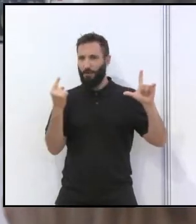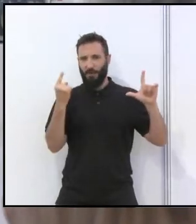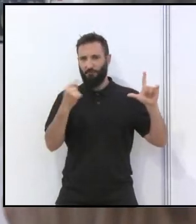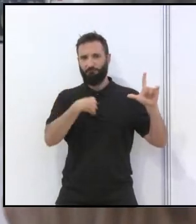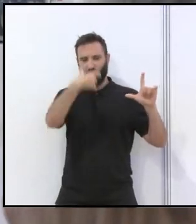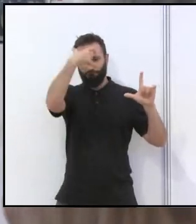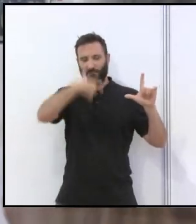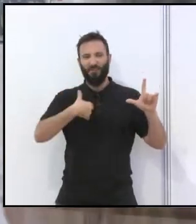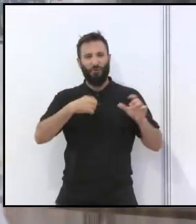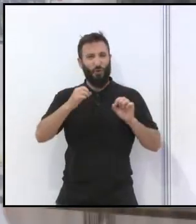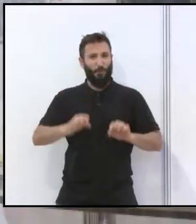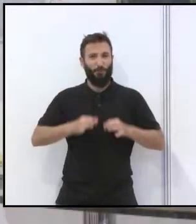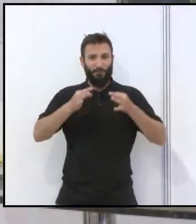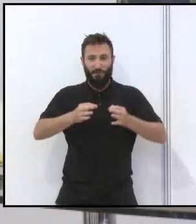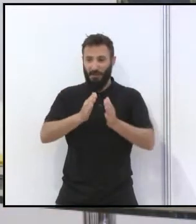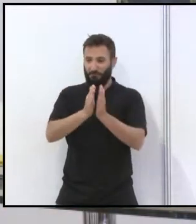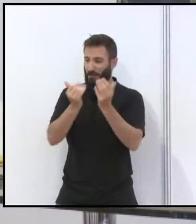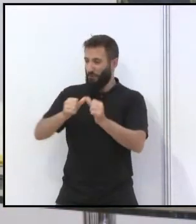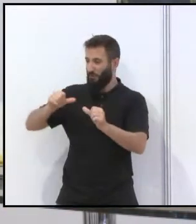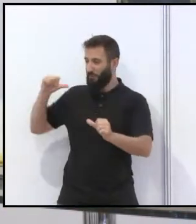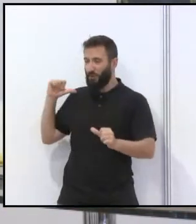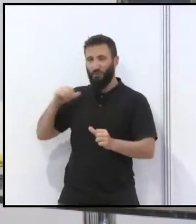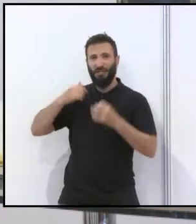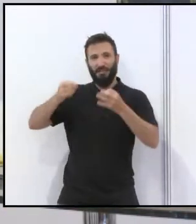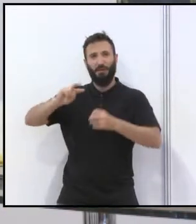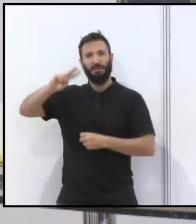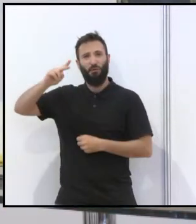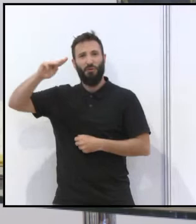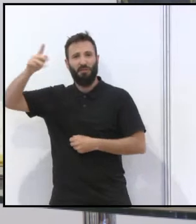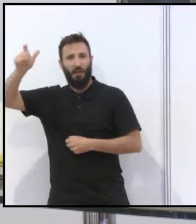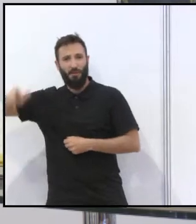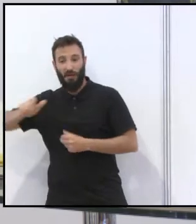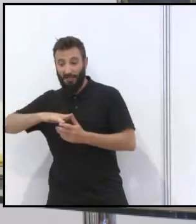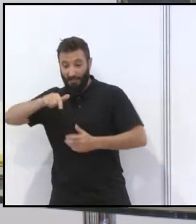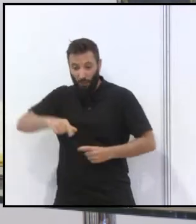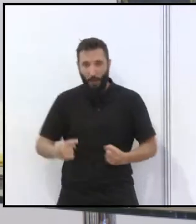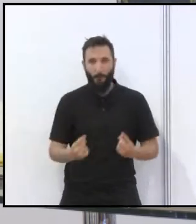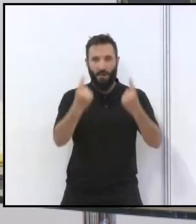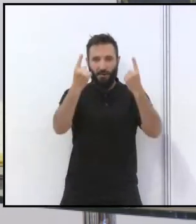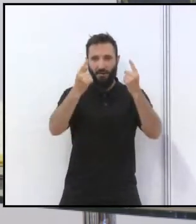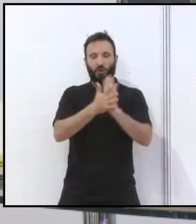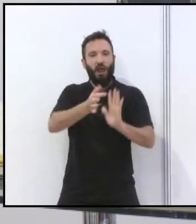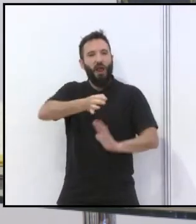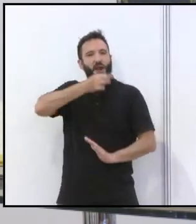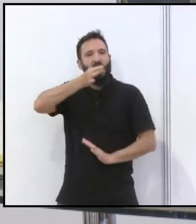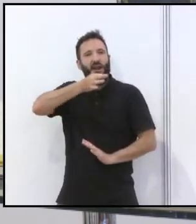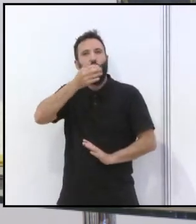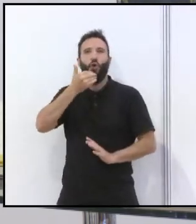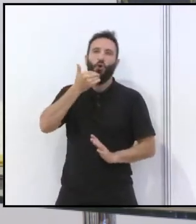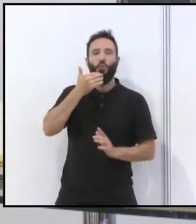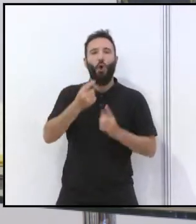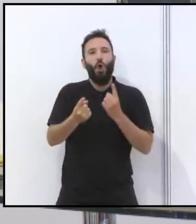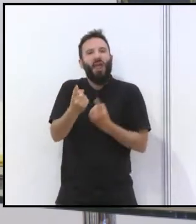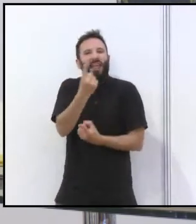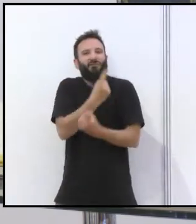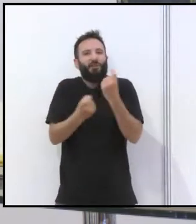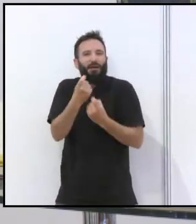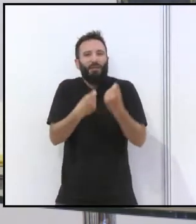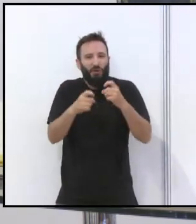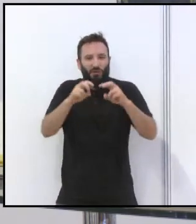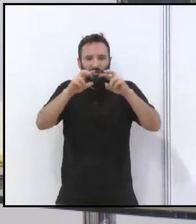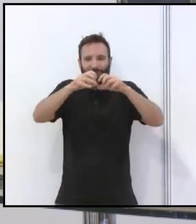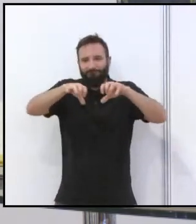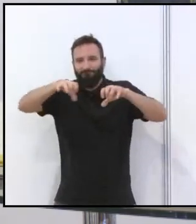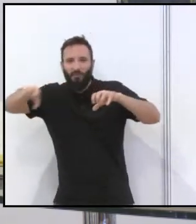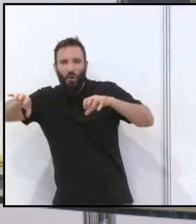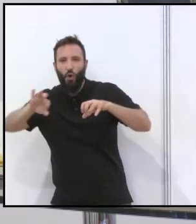persona y lo hice, la elección de este narrador no obedece solamente a cuestiones técnicas como dosificación de la información, dar